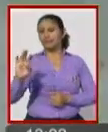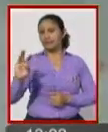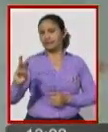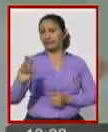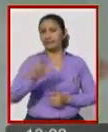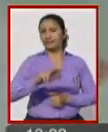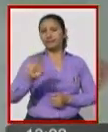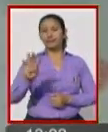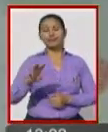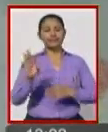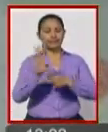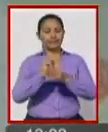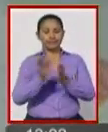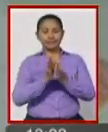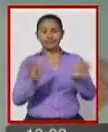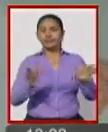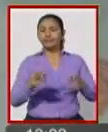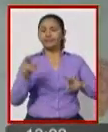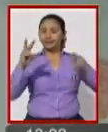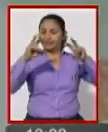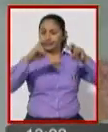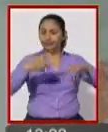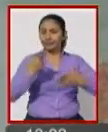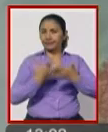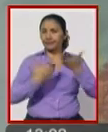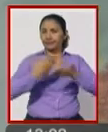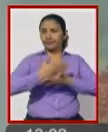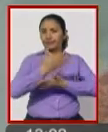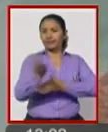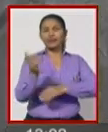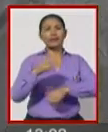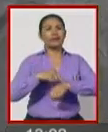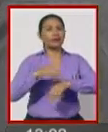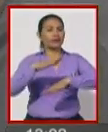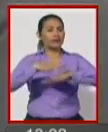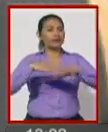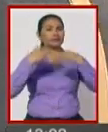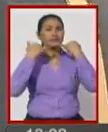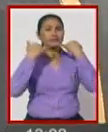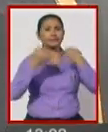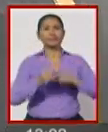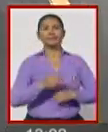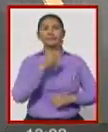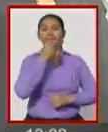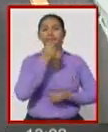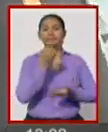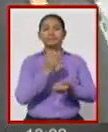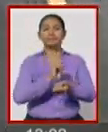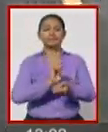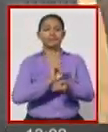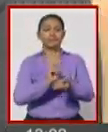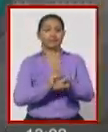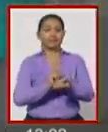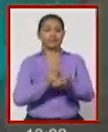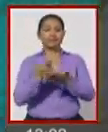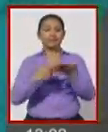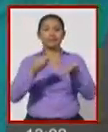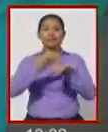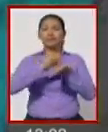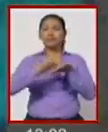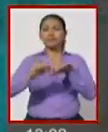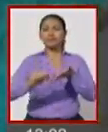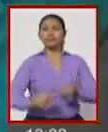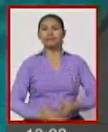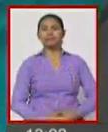79-86-06-34. El Ministerio Público sigue el caso de oficio. En las próximas horas llamarán a declarar a la enfermera y al médico que hizo la